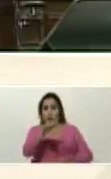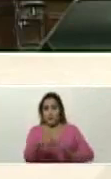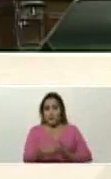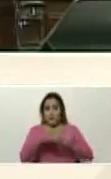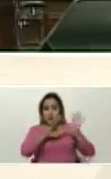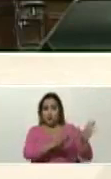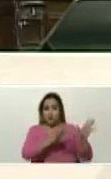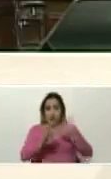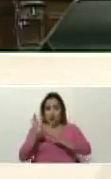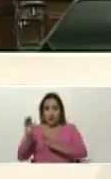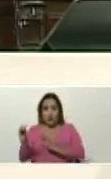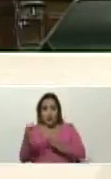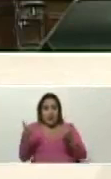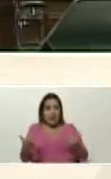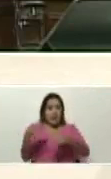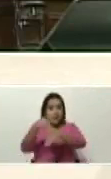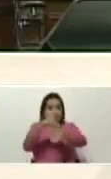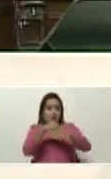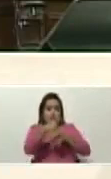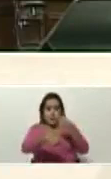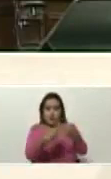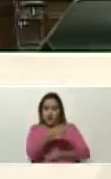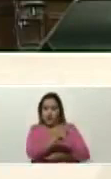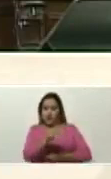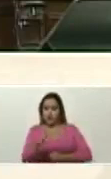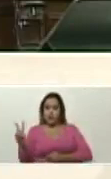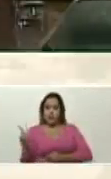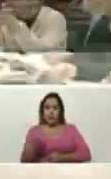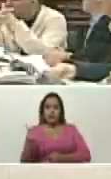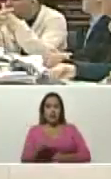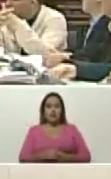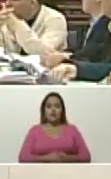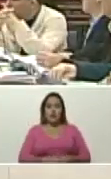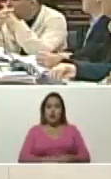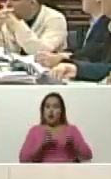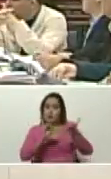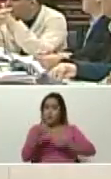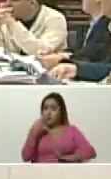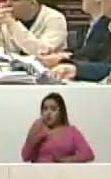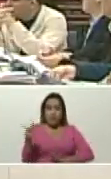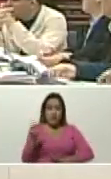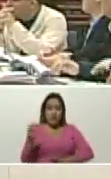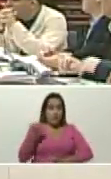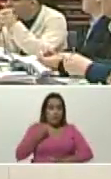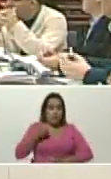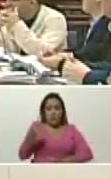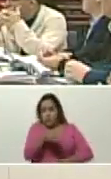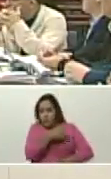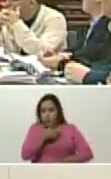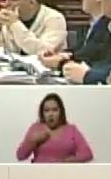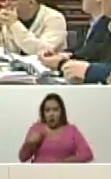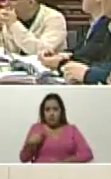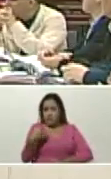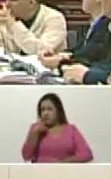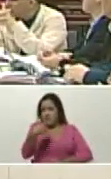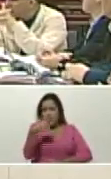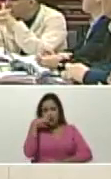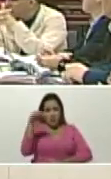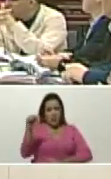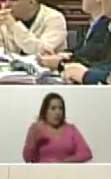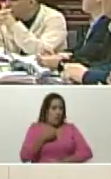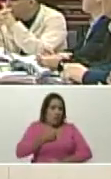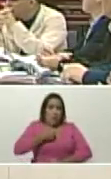1990 y ya anuncia el siglo XXI venezolano. Por eso digan de Venezuela lo que quieran, digan de Maduro lo que quieran,